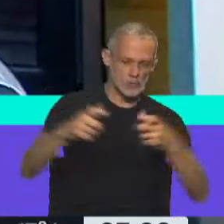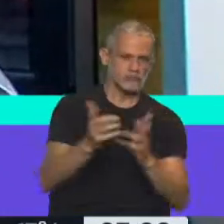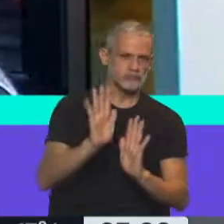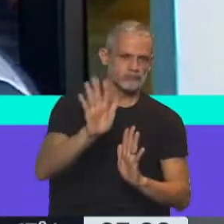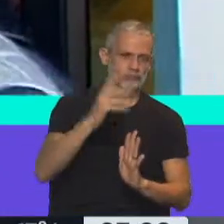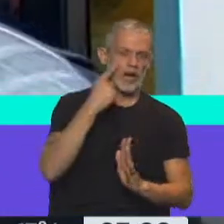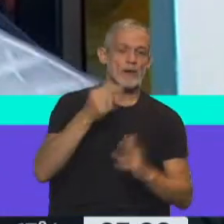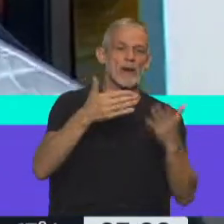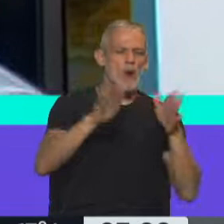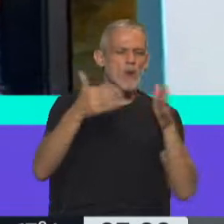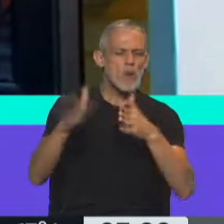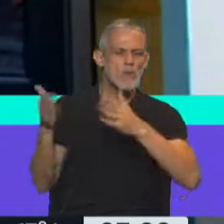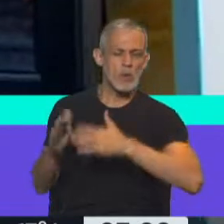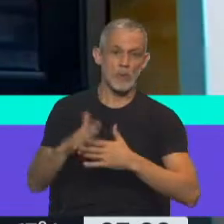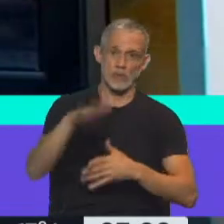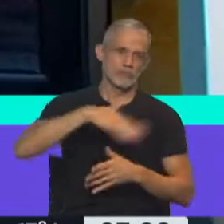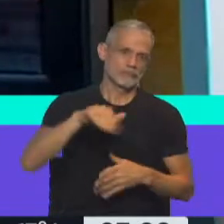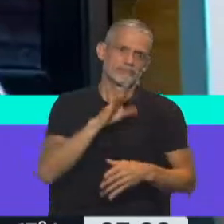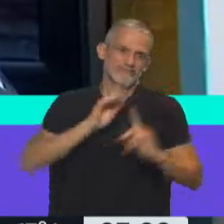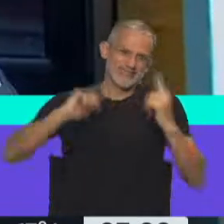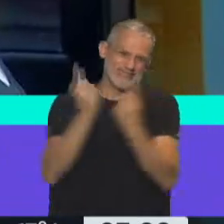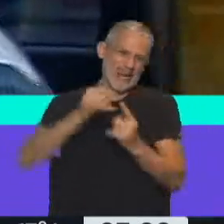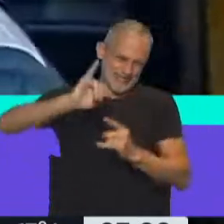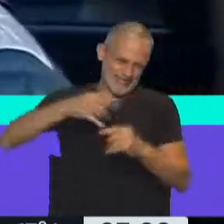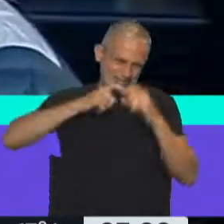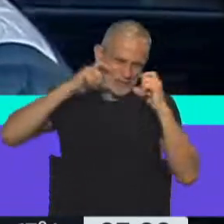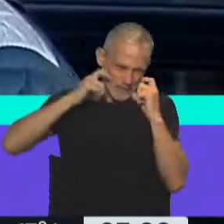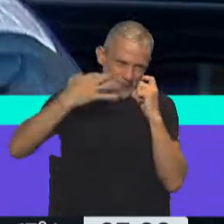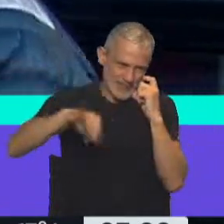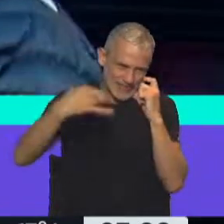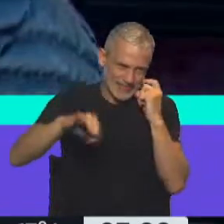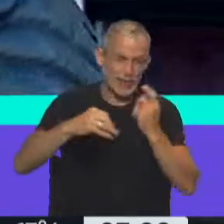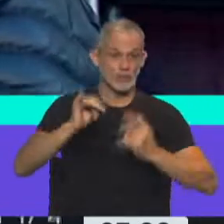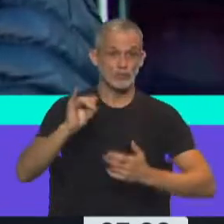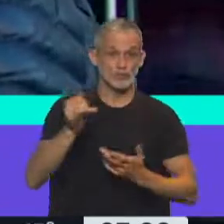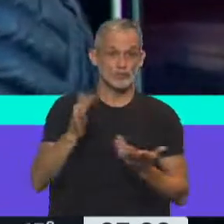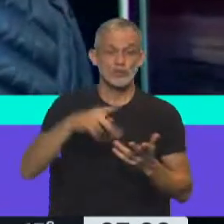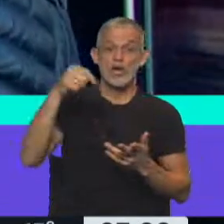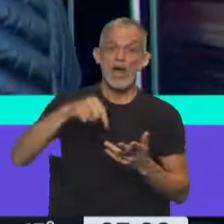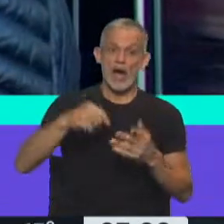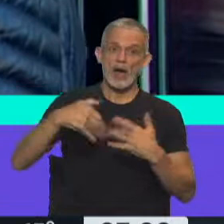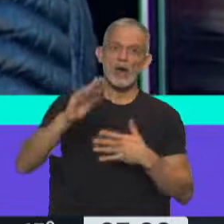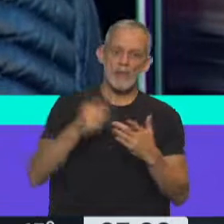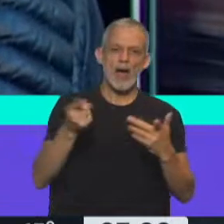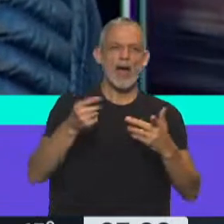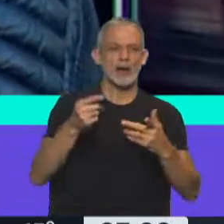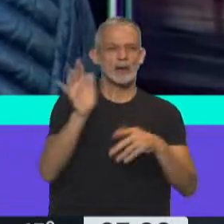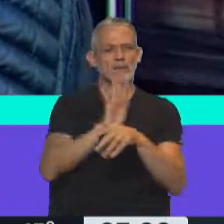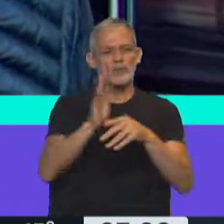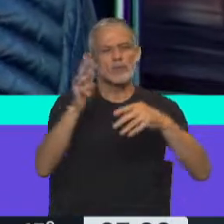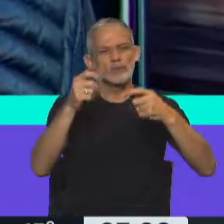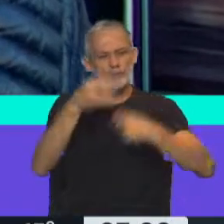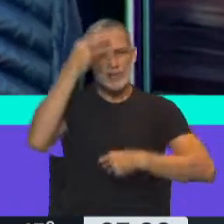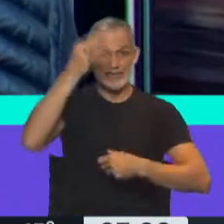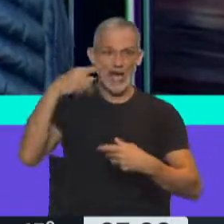en las aperturas. Pero sabe que en los lugares cerrados sí, la obligatoriedad sigue permanente. Sobre todo ahora que se abrieron los espectáculos y acá es